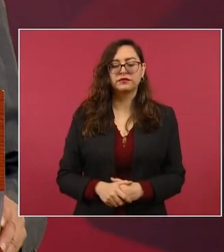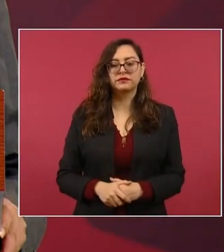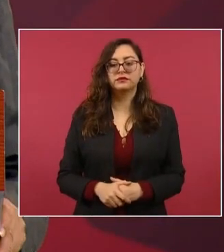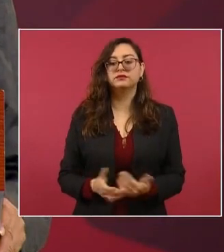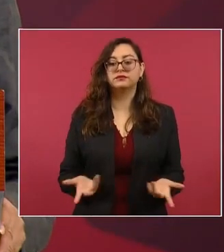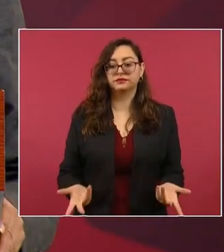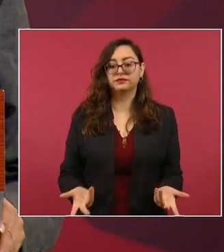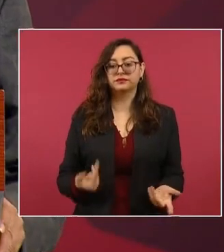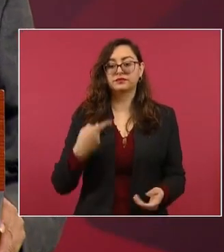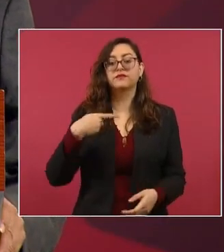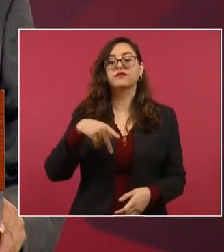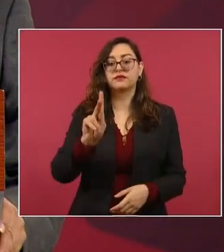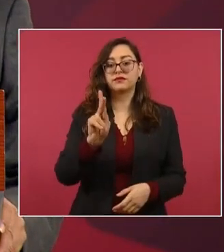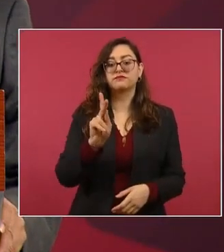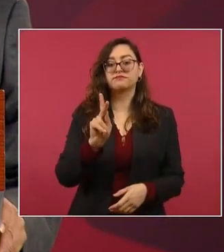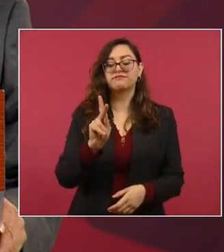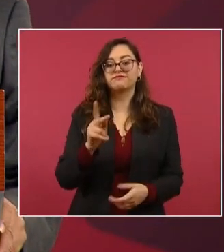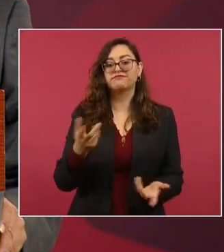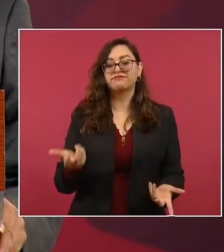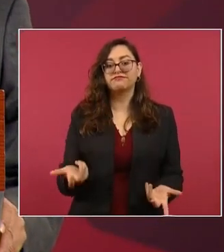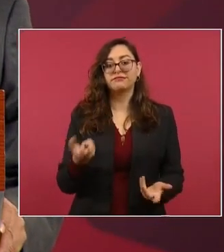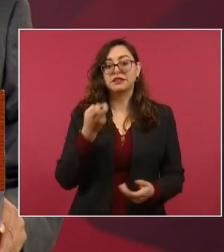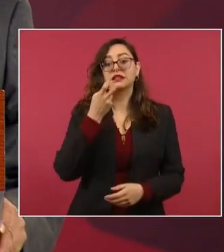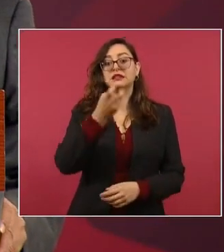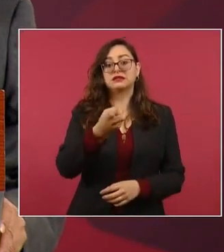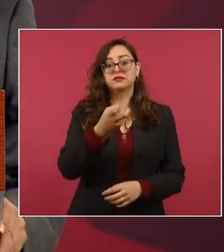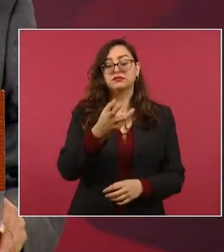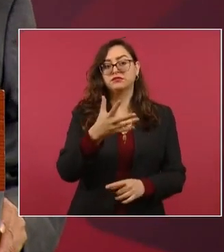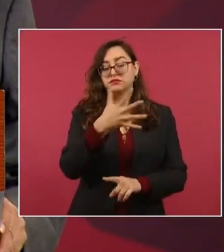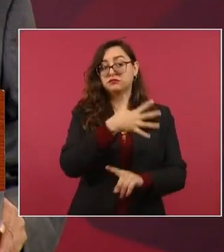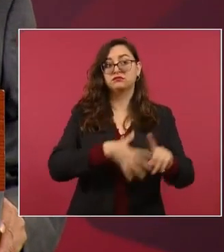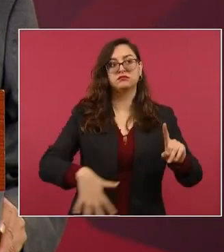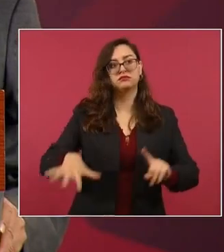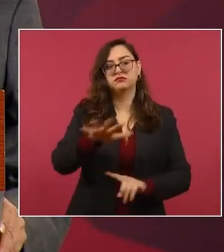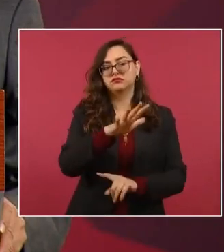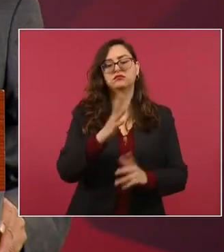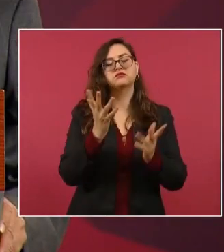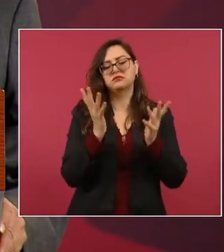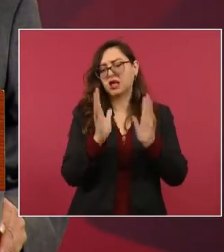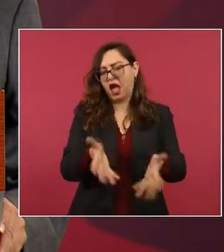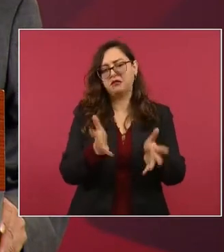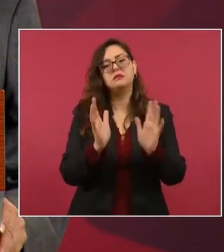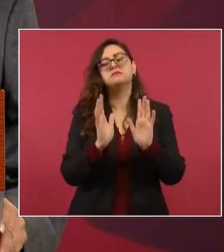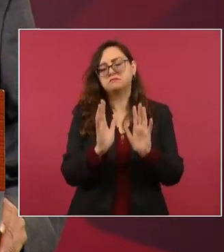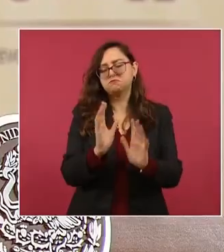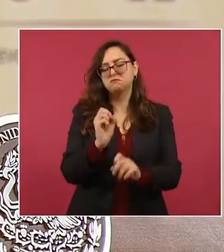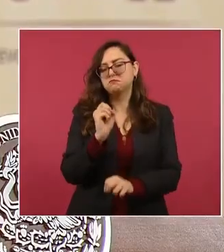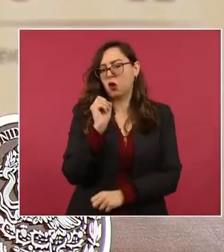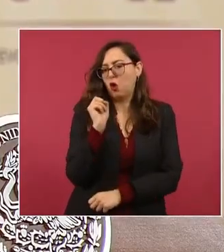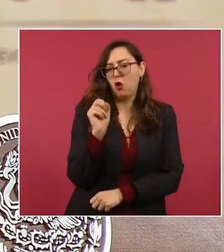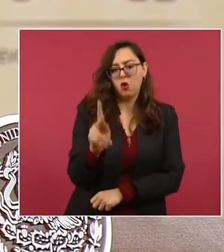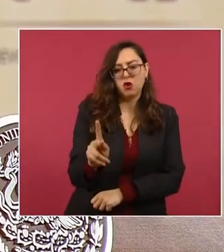Pero pues hay que cuidar esa infraestructura toda, y hay